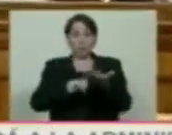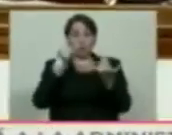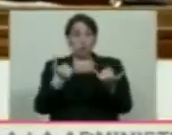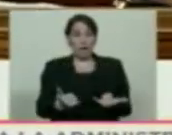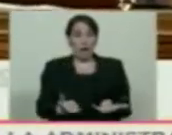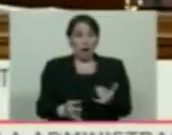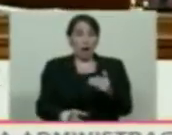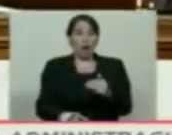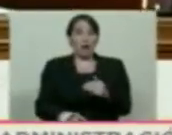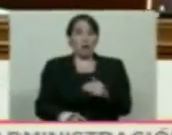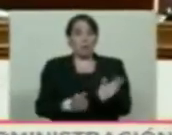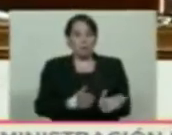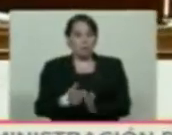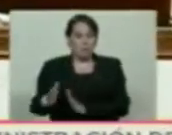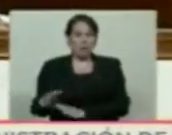de la Patria